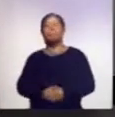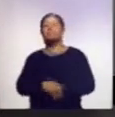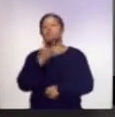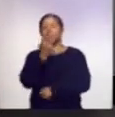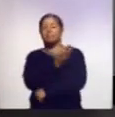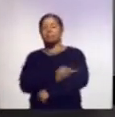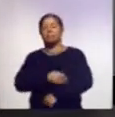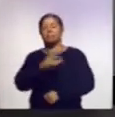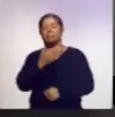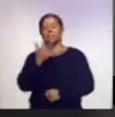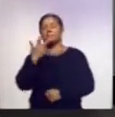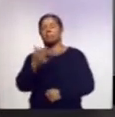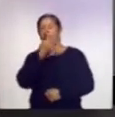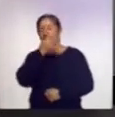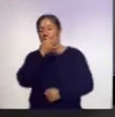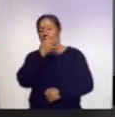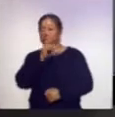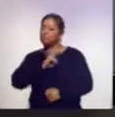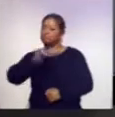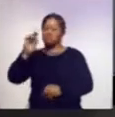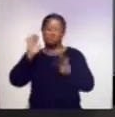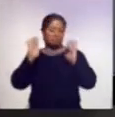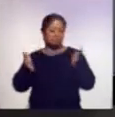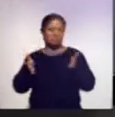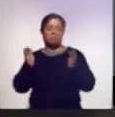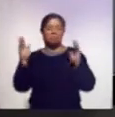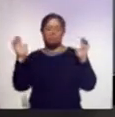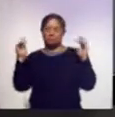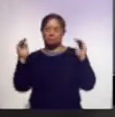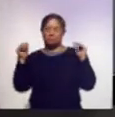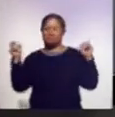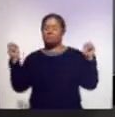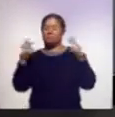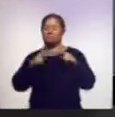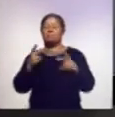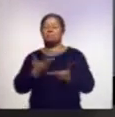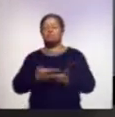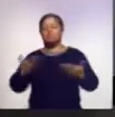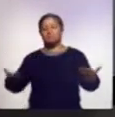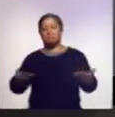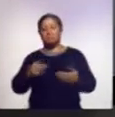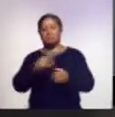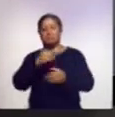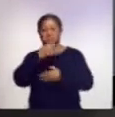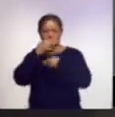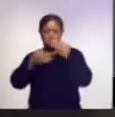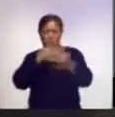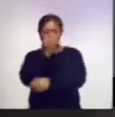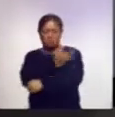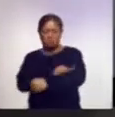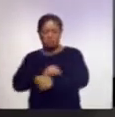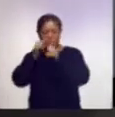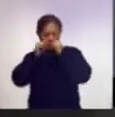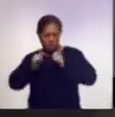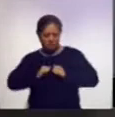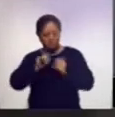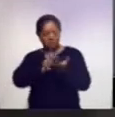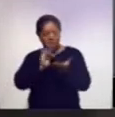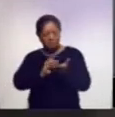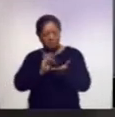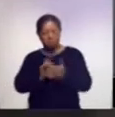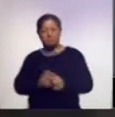2:58 PM, ya nos vamos. Muchísimas gracias por el favor de su atención en esta, la segunda emisión de Ahora Noticias. Lo invito para que a